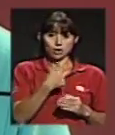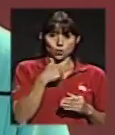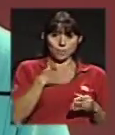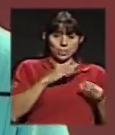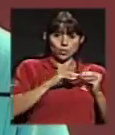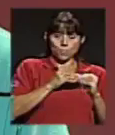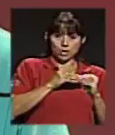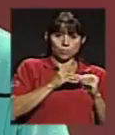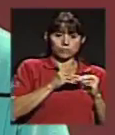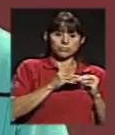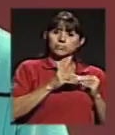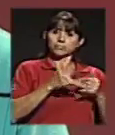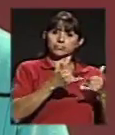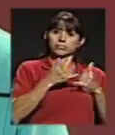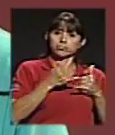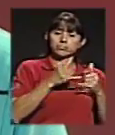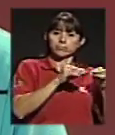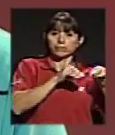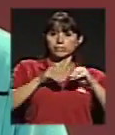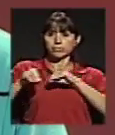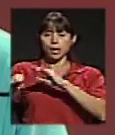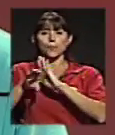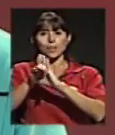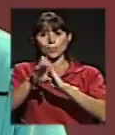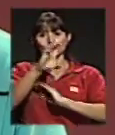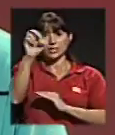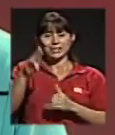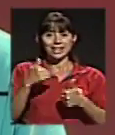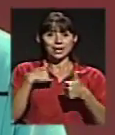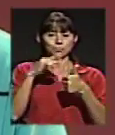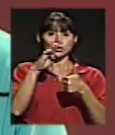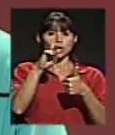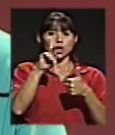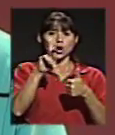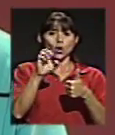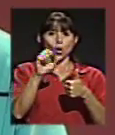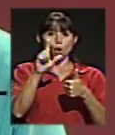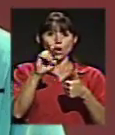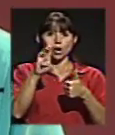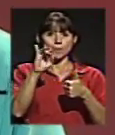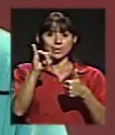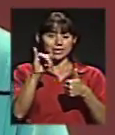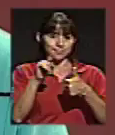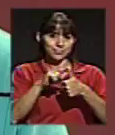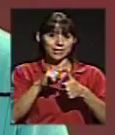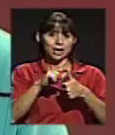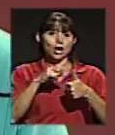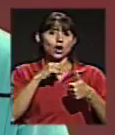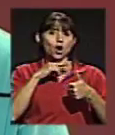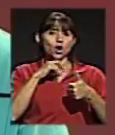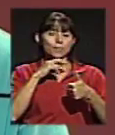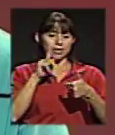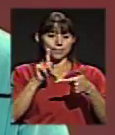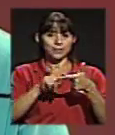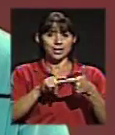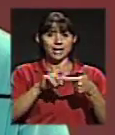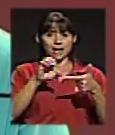Costa Rica, que tenemos a Colby, tenemos a Claro y tenemos a Movistar. Si yo soy